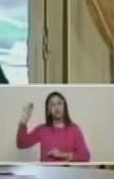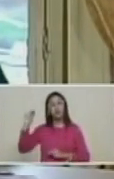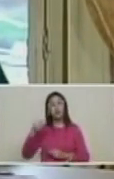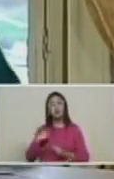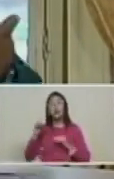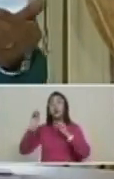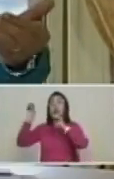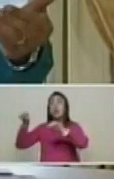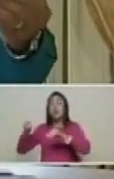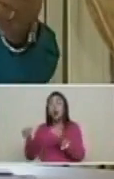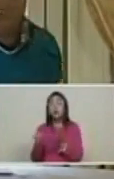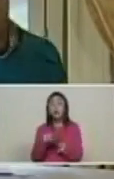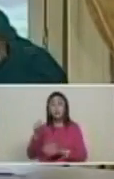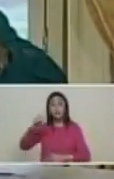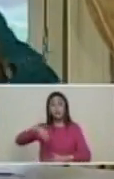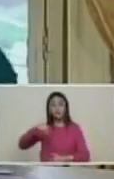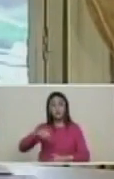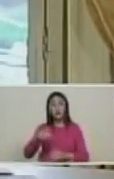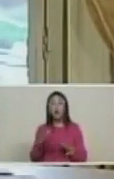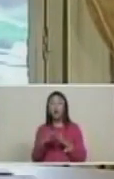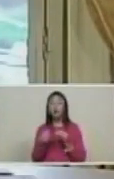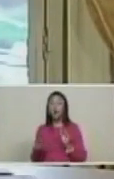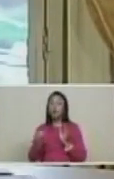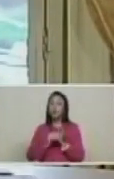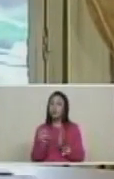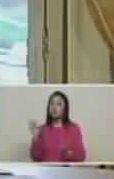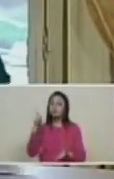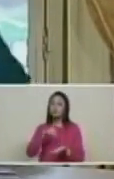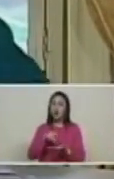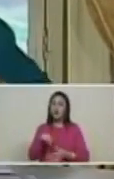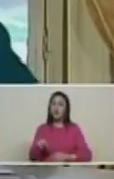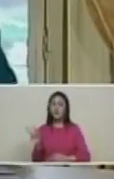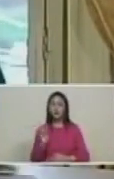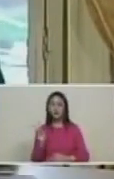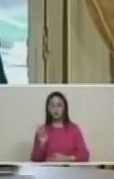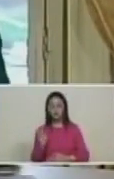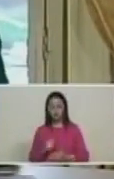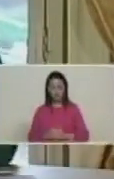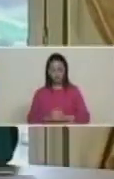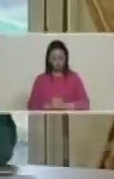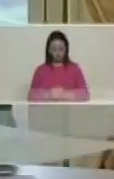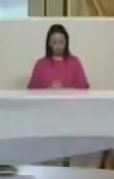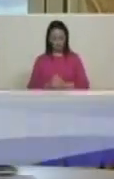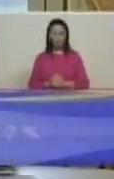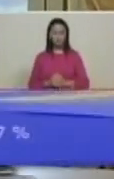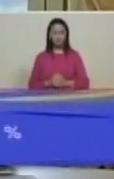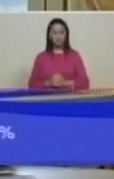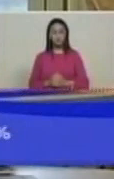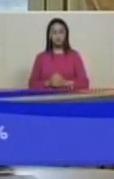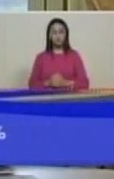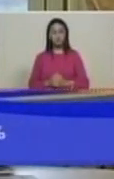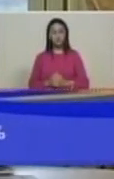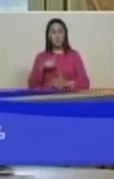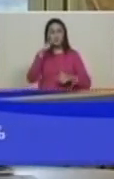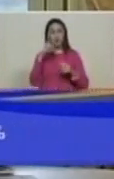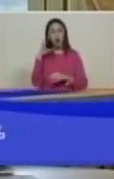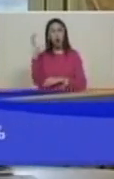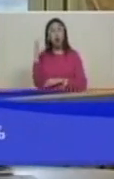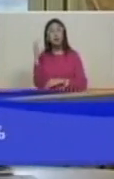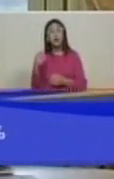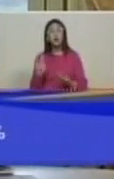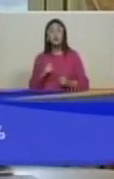llamado, vuelta a la patria, todos están regresando, todos están regresando. Los que estaban en Colombia